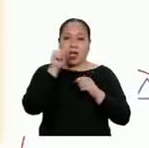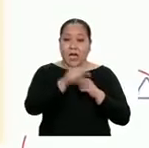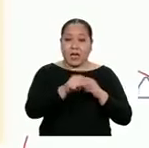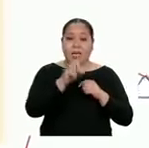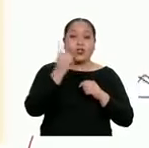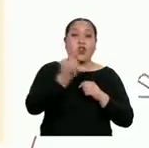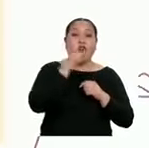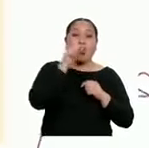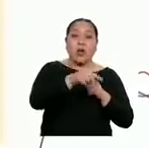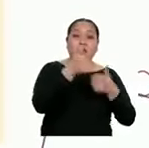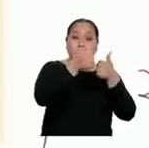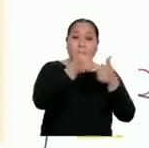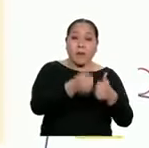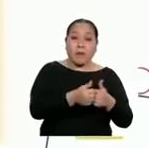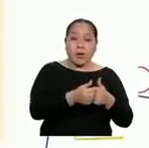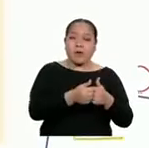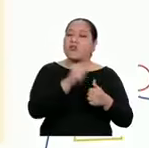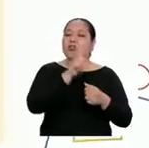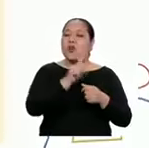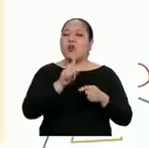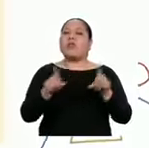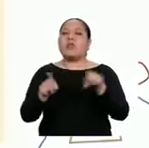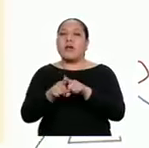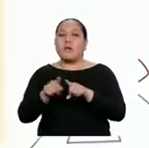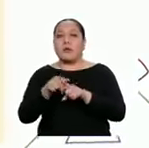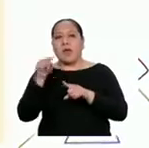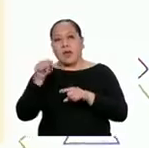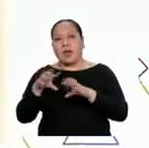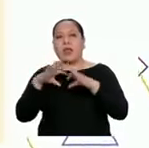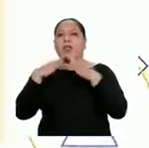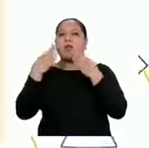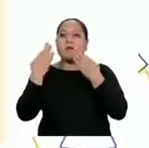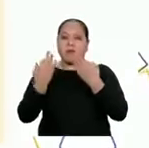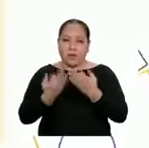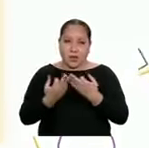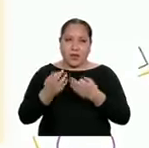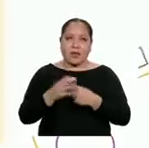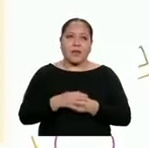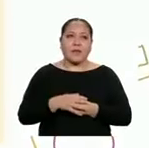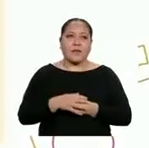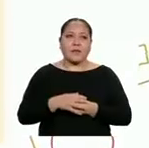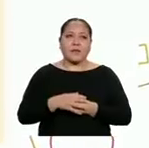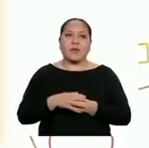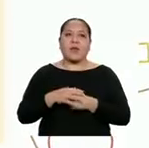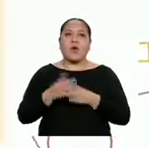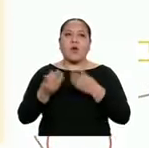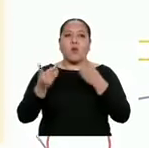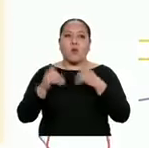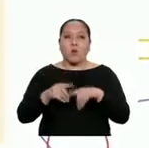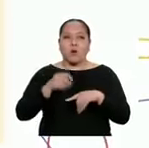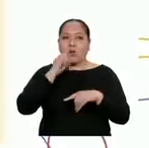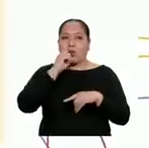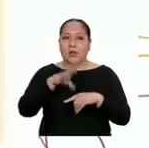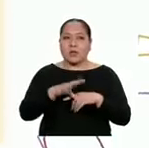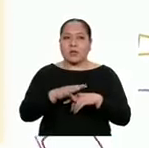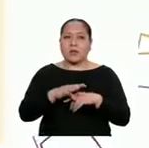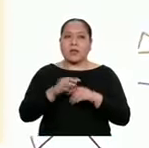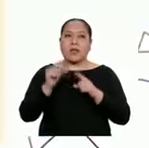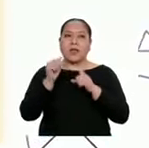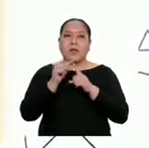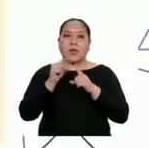ocurre solamente en los salones, sino también en la familia. Entonces, cuando utilizan la